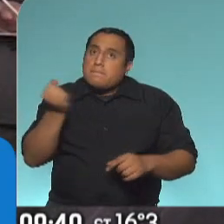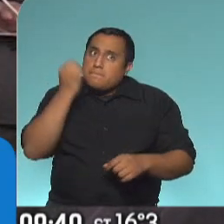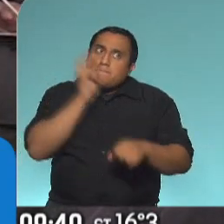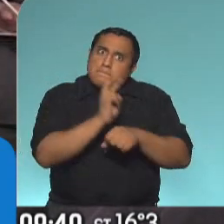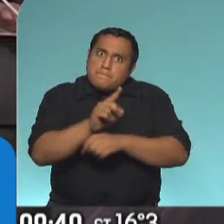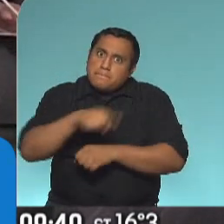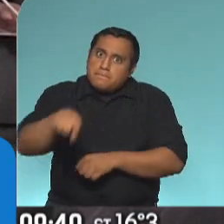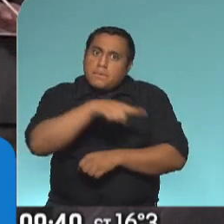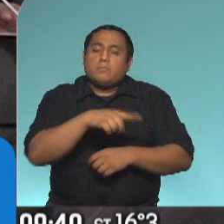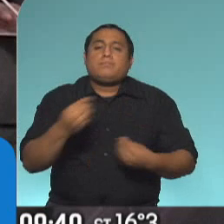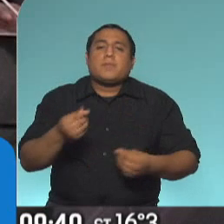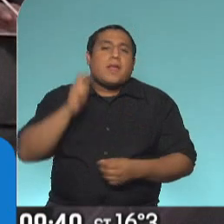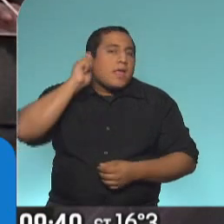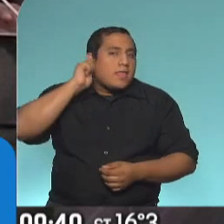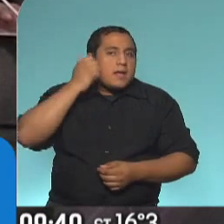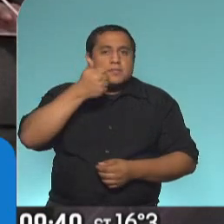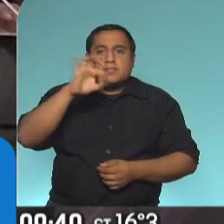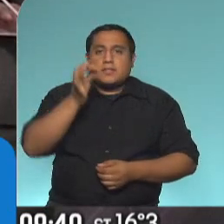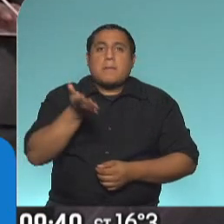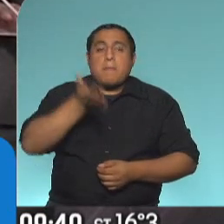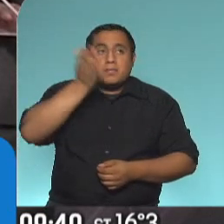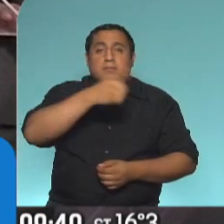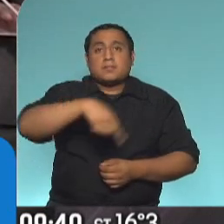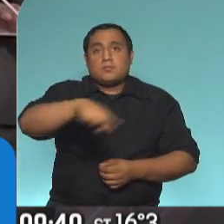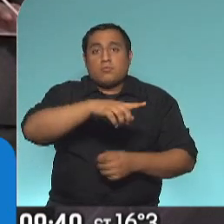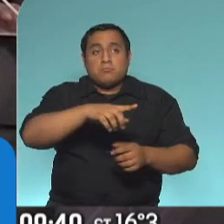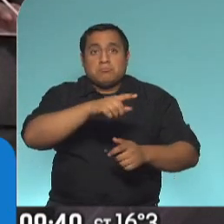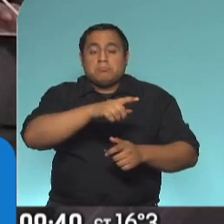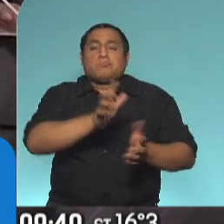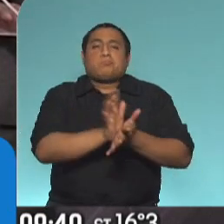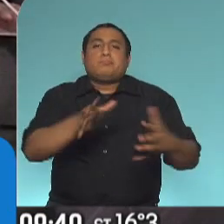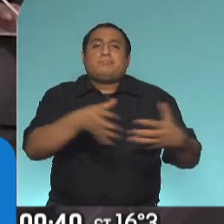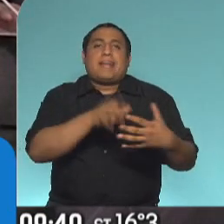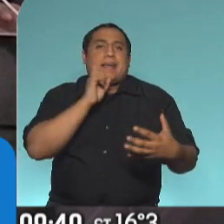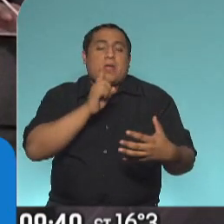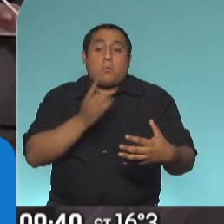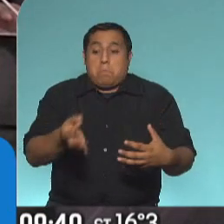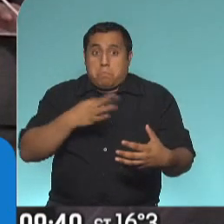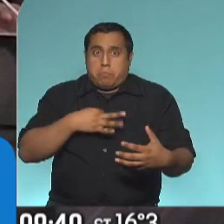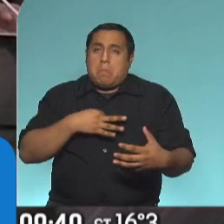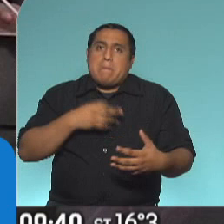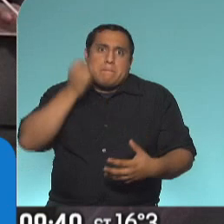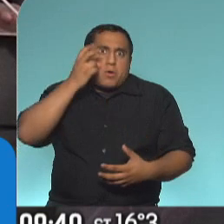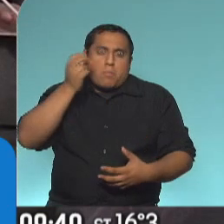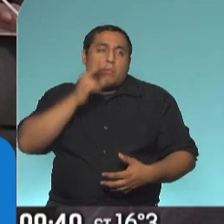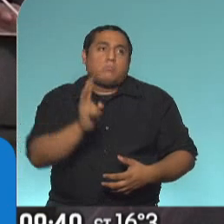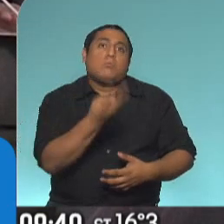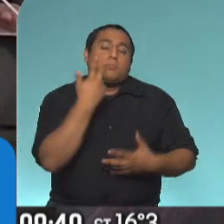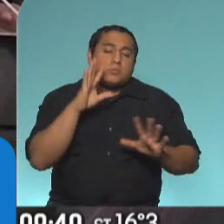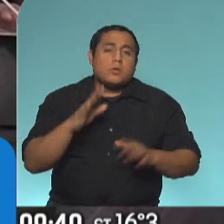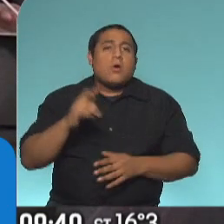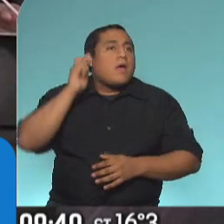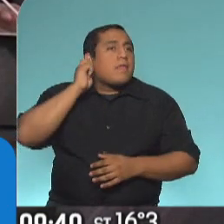grupos. Dijimos que los mayores de 60 años son un grupo que tiene más riesgo de tener complicaciones y fallecer, y las personas